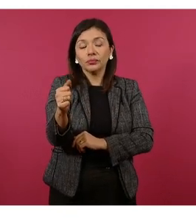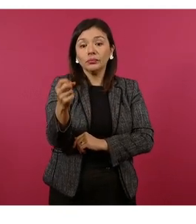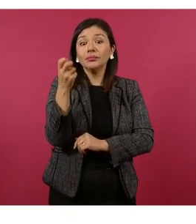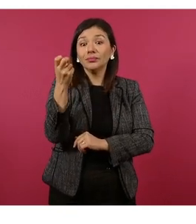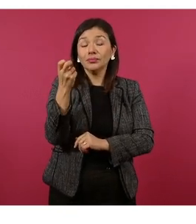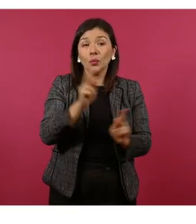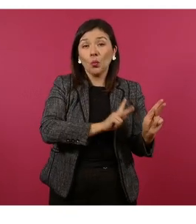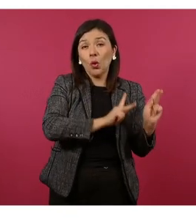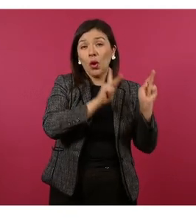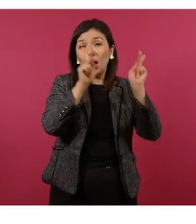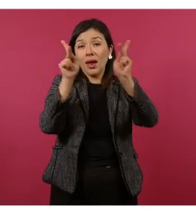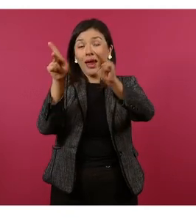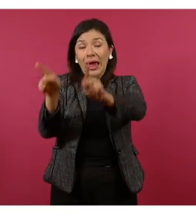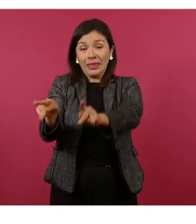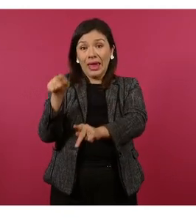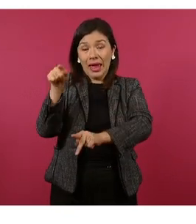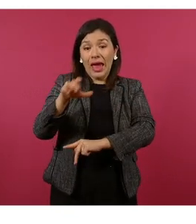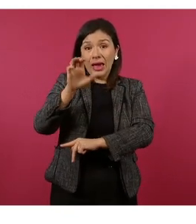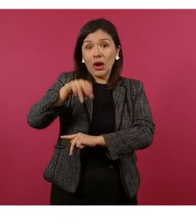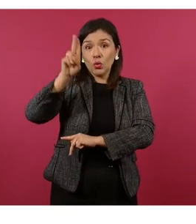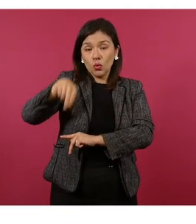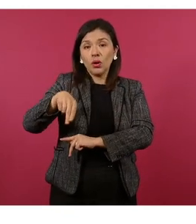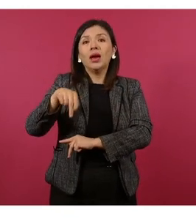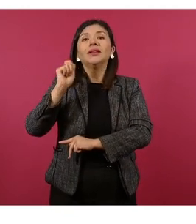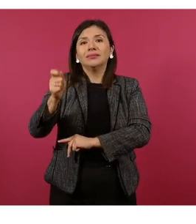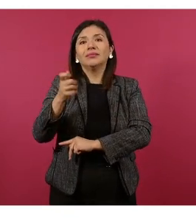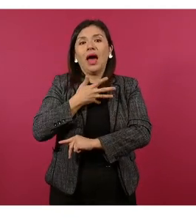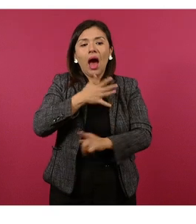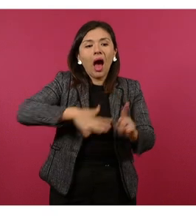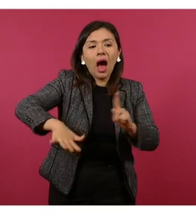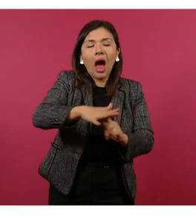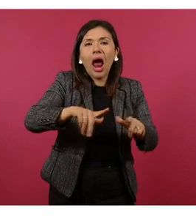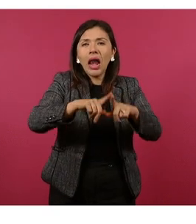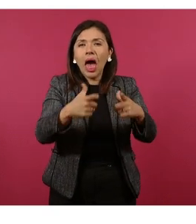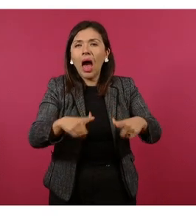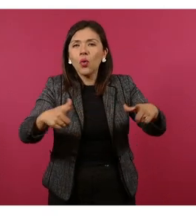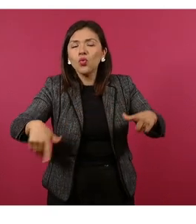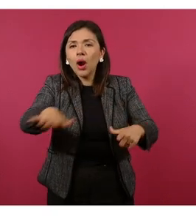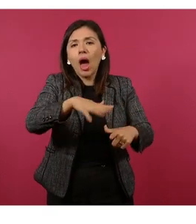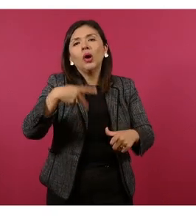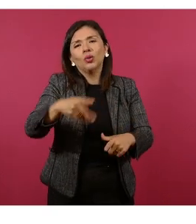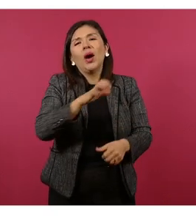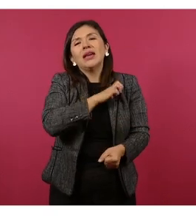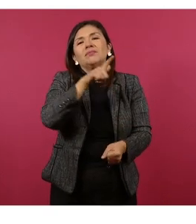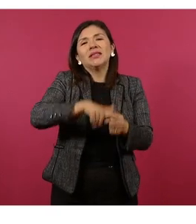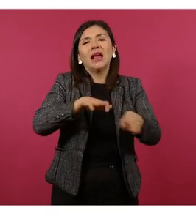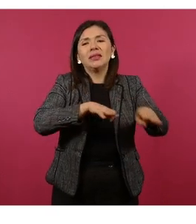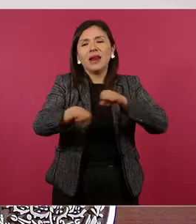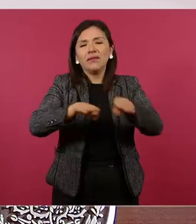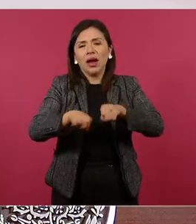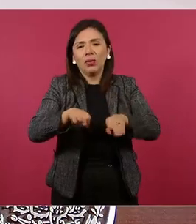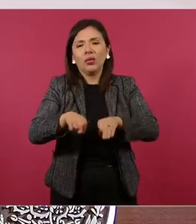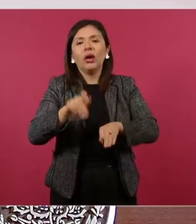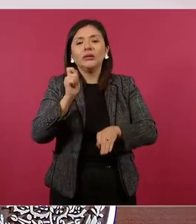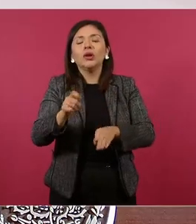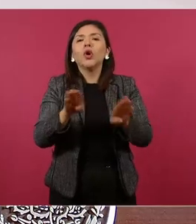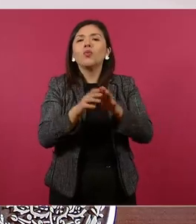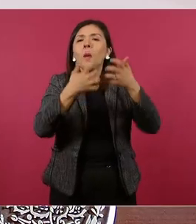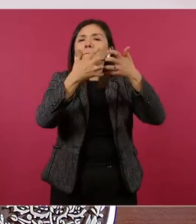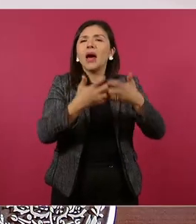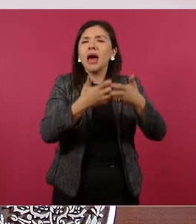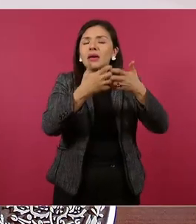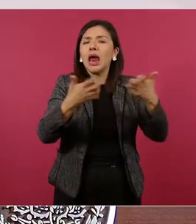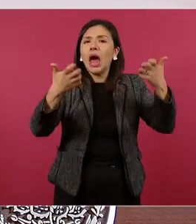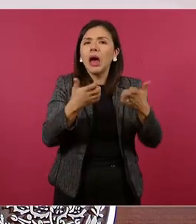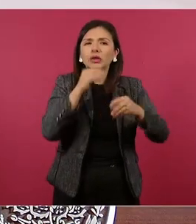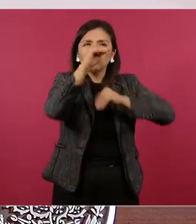este puente en particular al pasar por una zona lagunar tiene una técnica especial que se llama topd en donde es una máquina que va